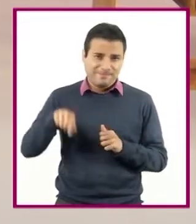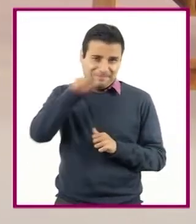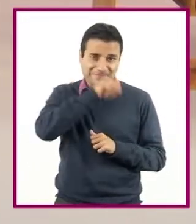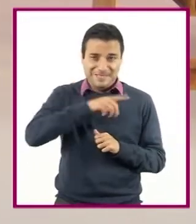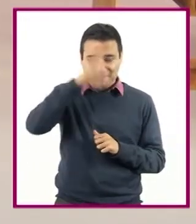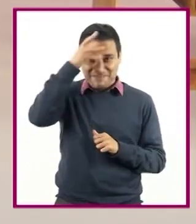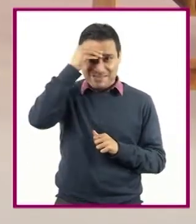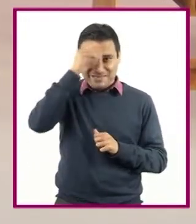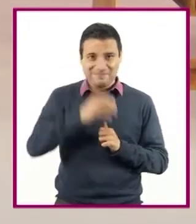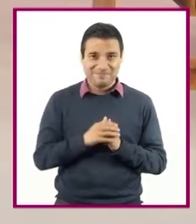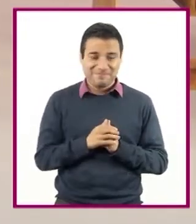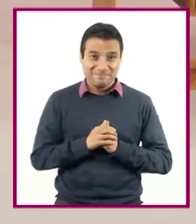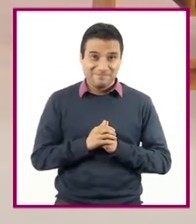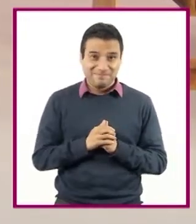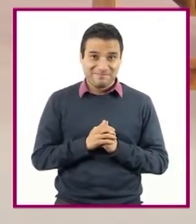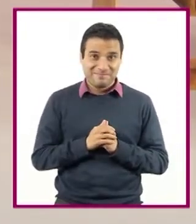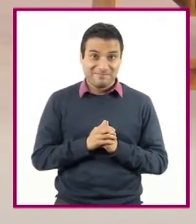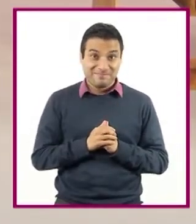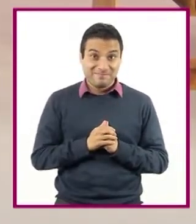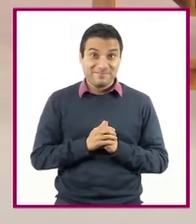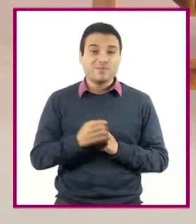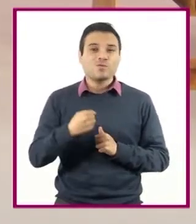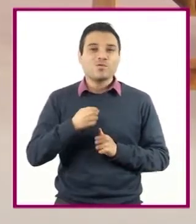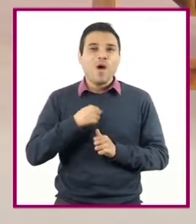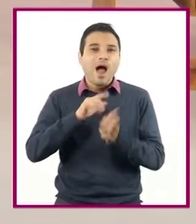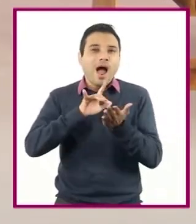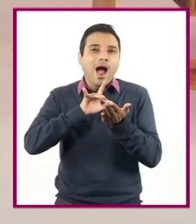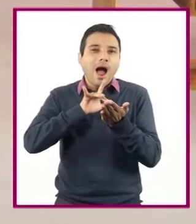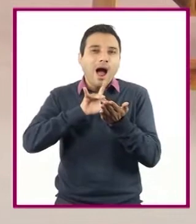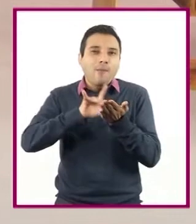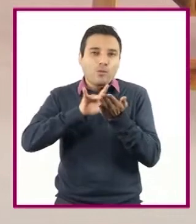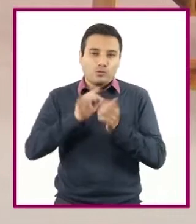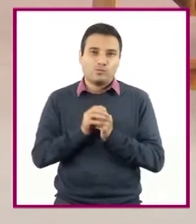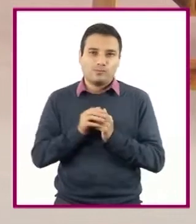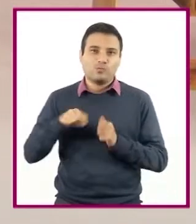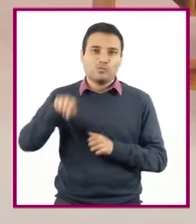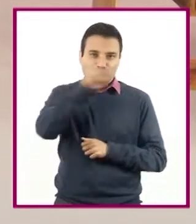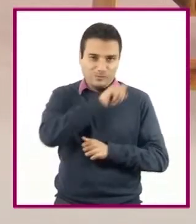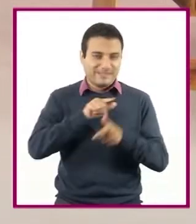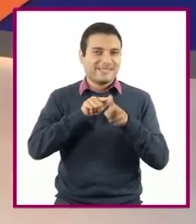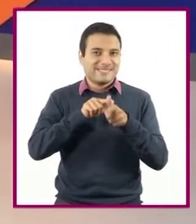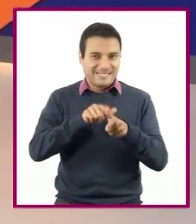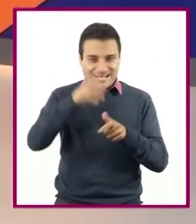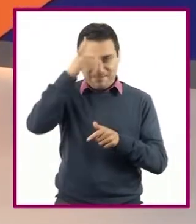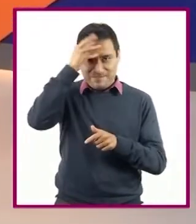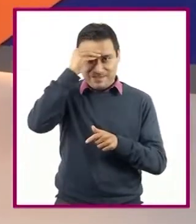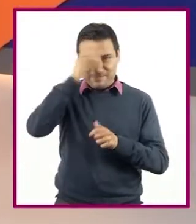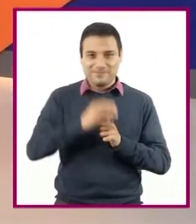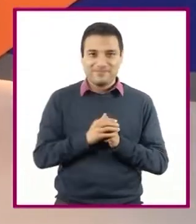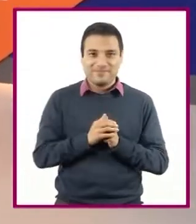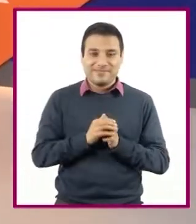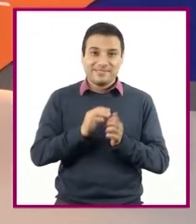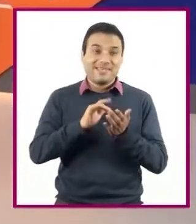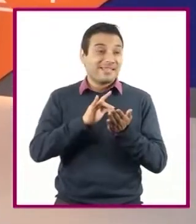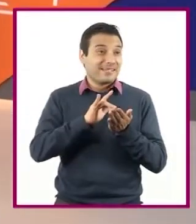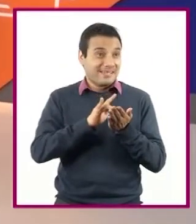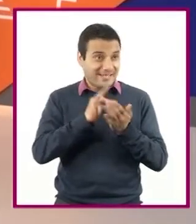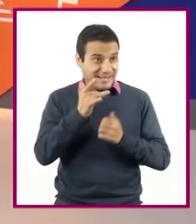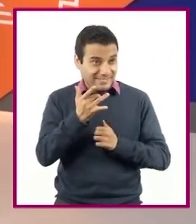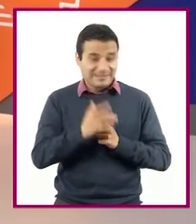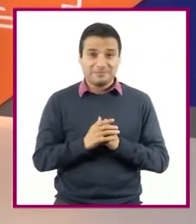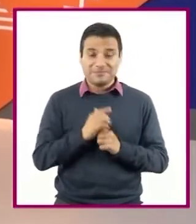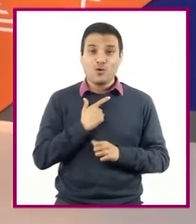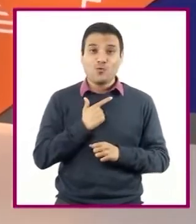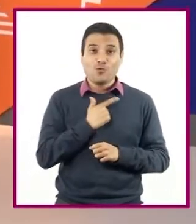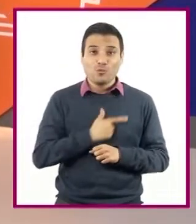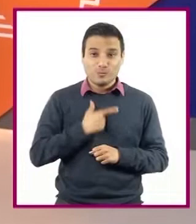aprendiendo. Todo esto como un recurso que les apoyará a continuar con su aprendizaje. Gracias, maestro Alberto. Es un gusto